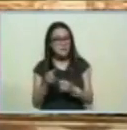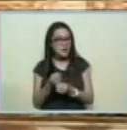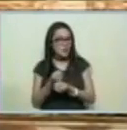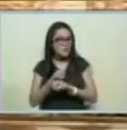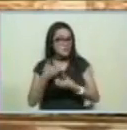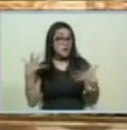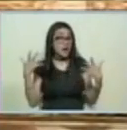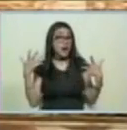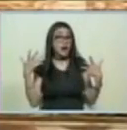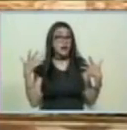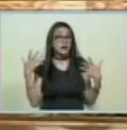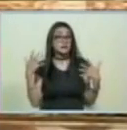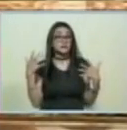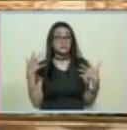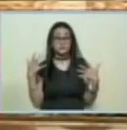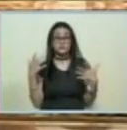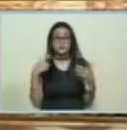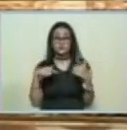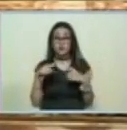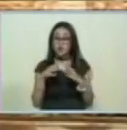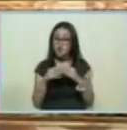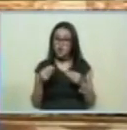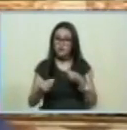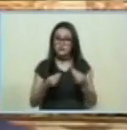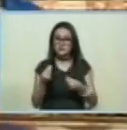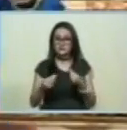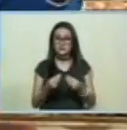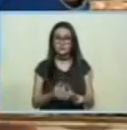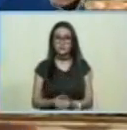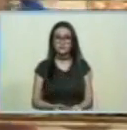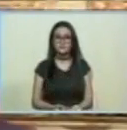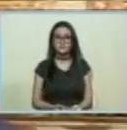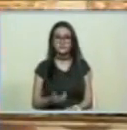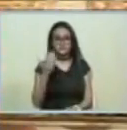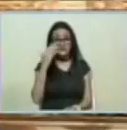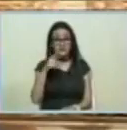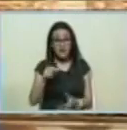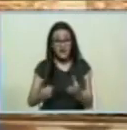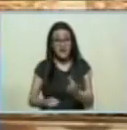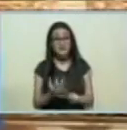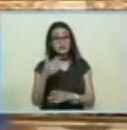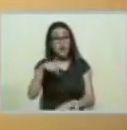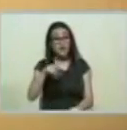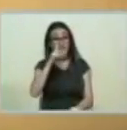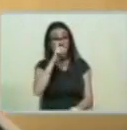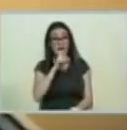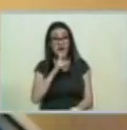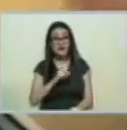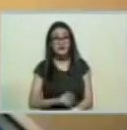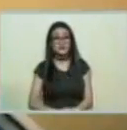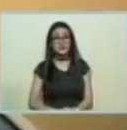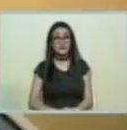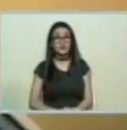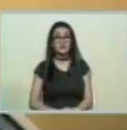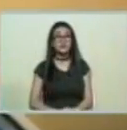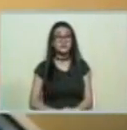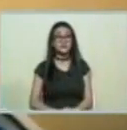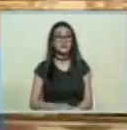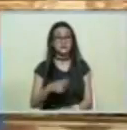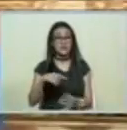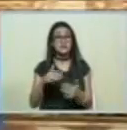milagroso que estamos construyendo, compatriotas. Ya saben ustedes que nació este año y ya lo hemos puesto a